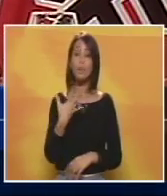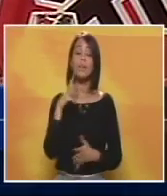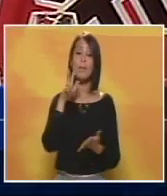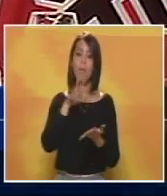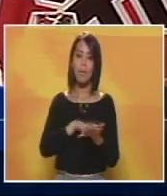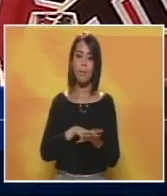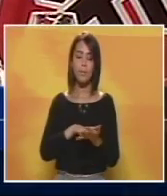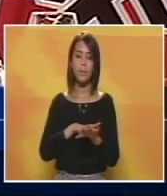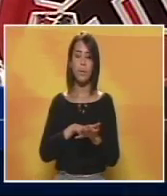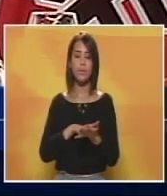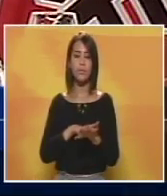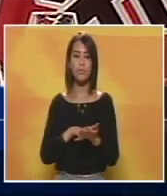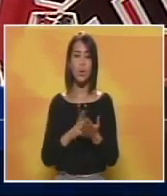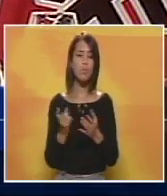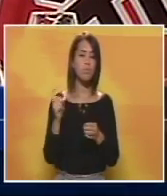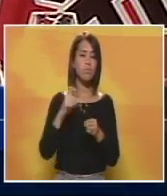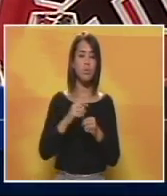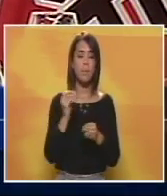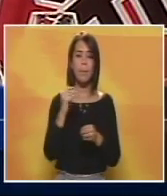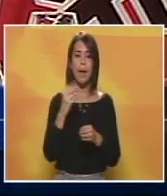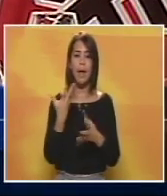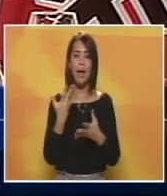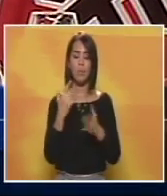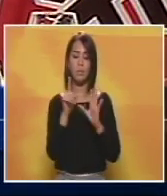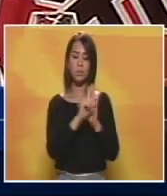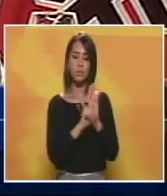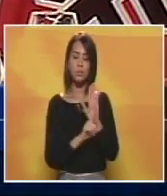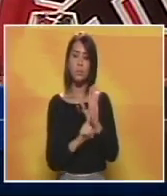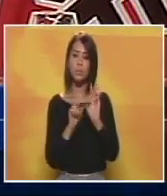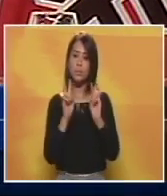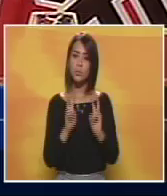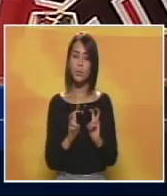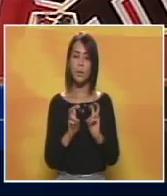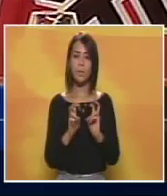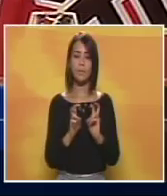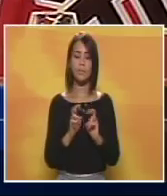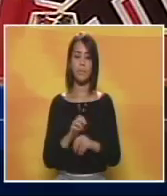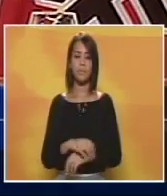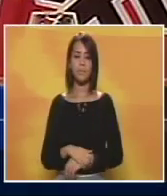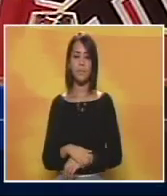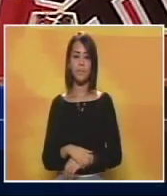aprobado implementar una serie de medidas en relación